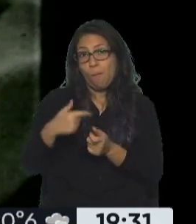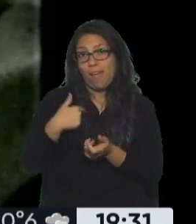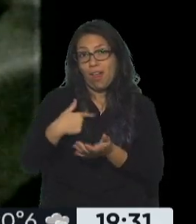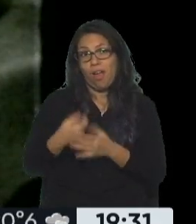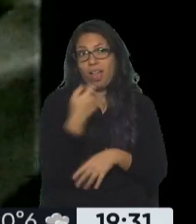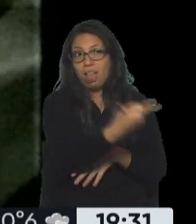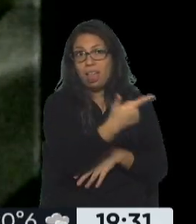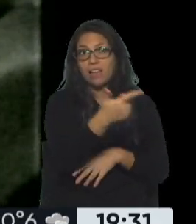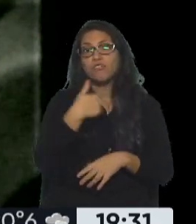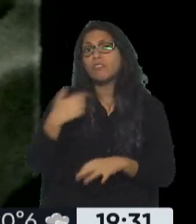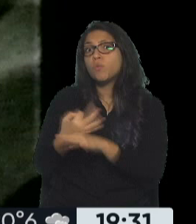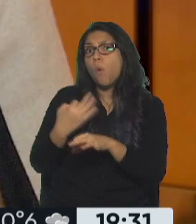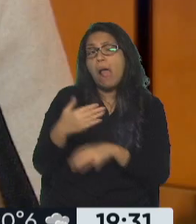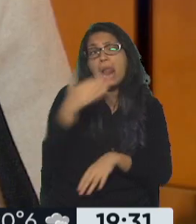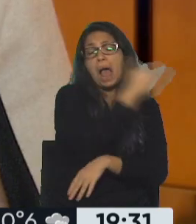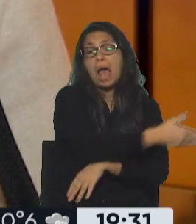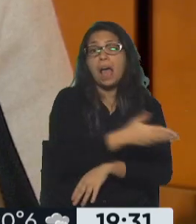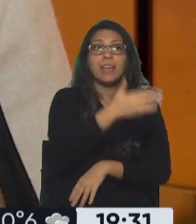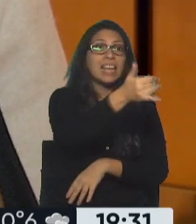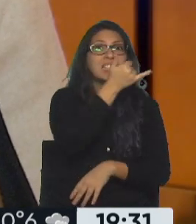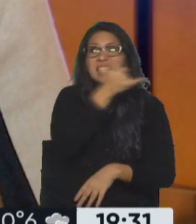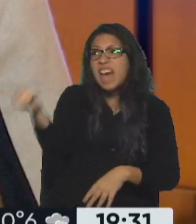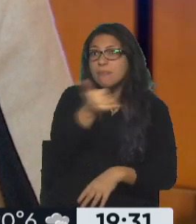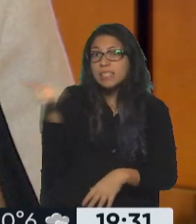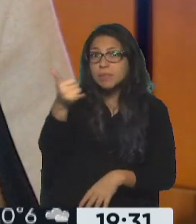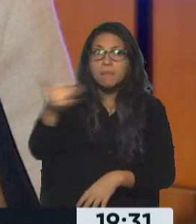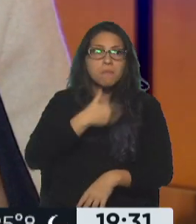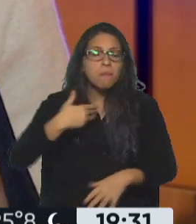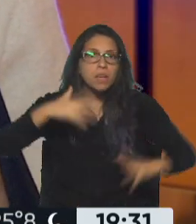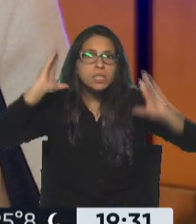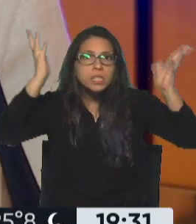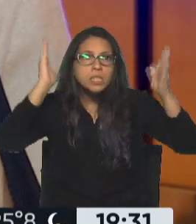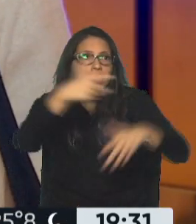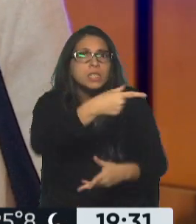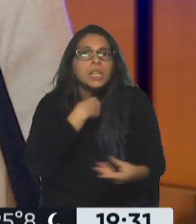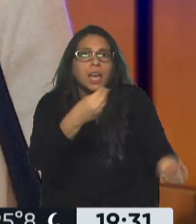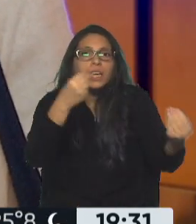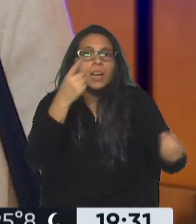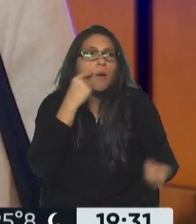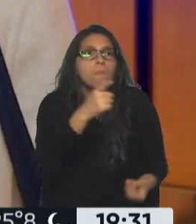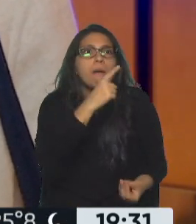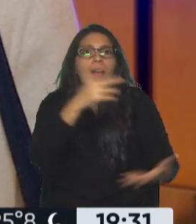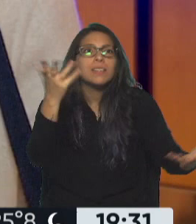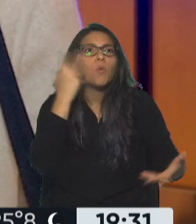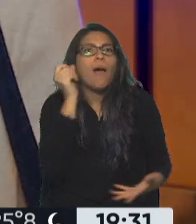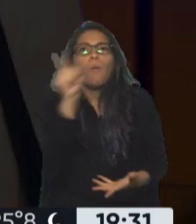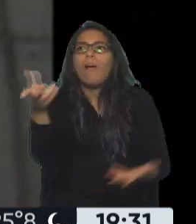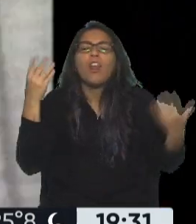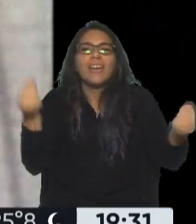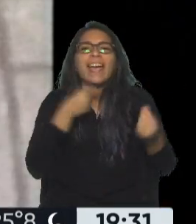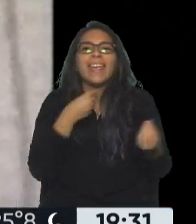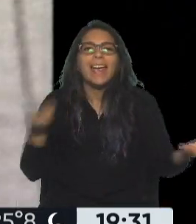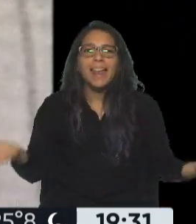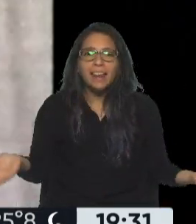en el colegio y él llamaba y llamaba y mi madre estaba histérica pero que quiere ese hombre puede ser tu abuelo Pero qué es lo que quiere